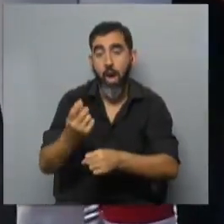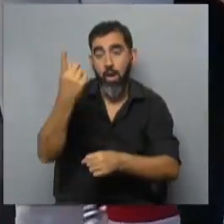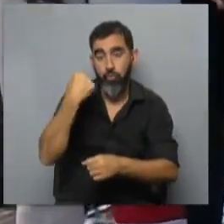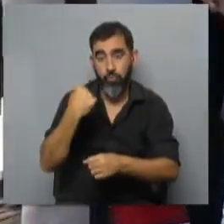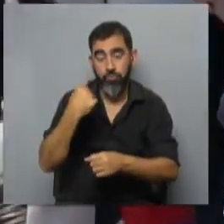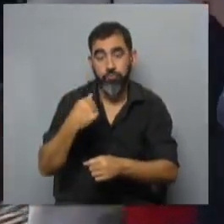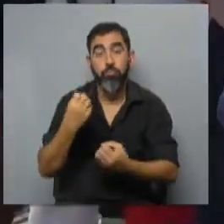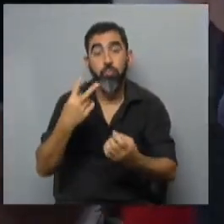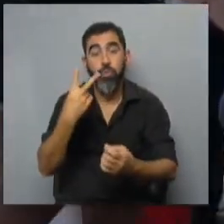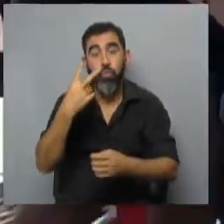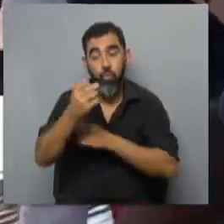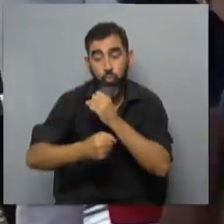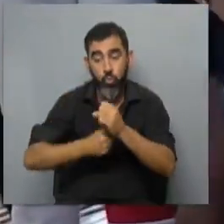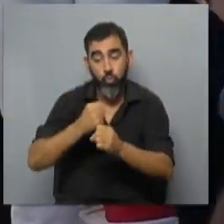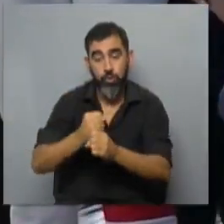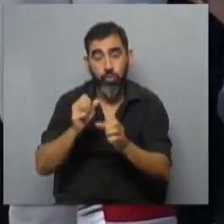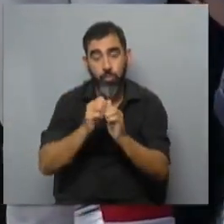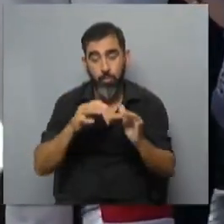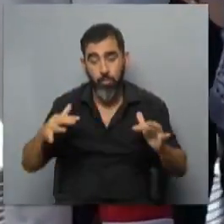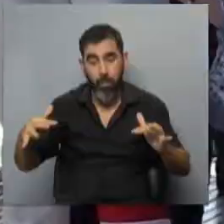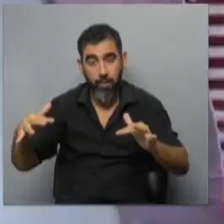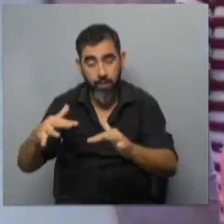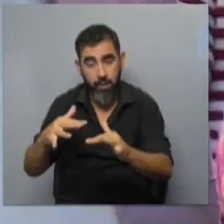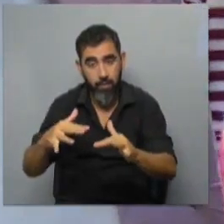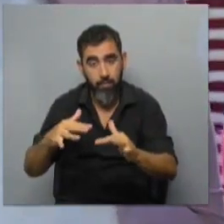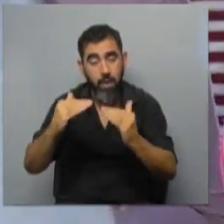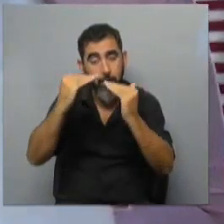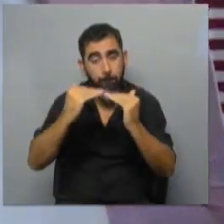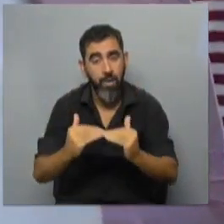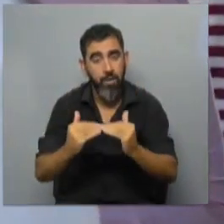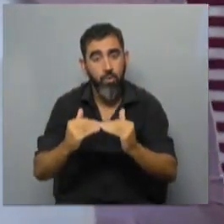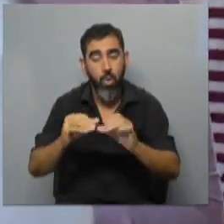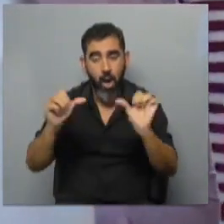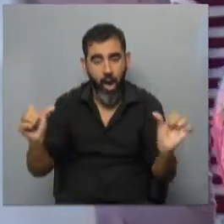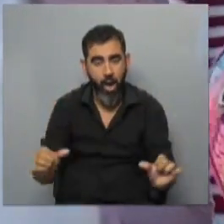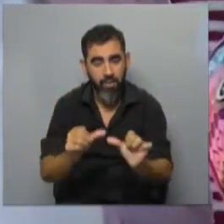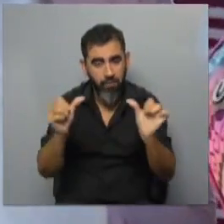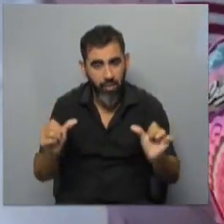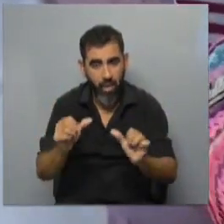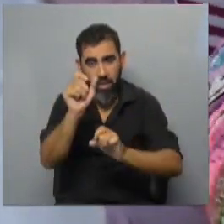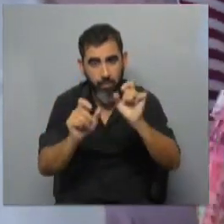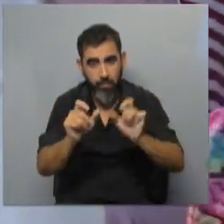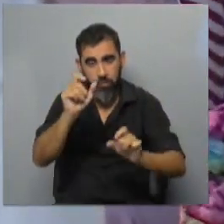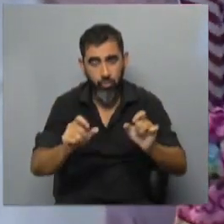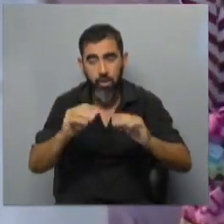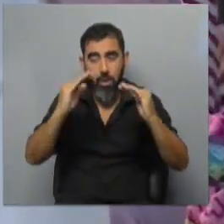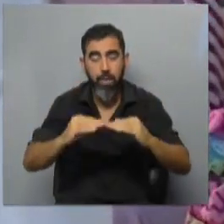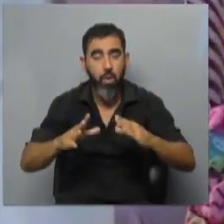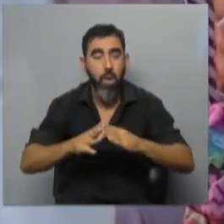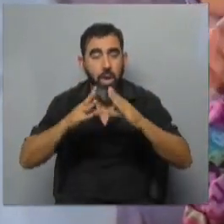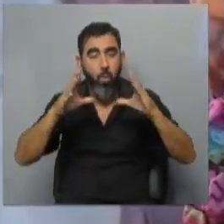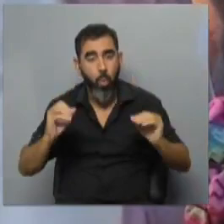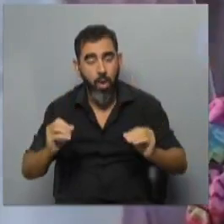luego de dos años digamos de pandemia con disminución en la actividad scolari con las